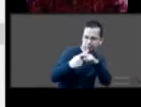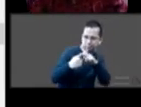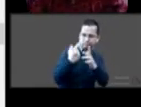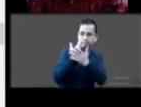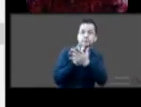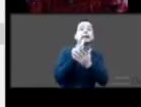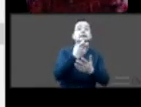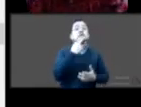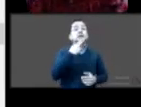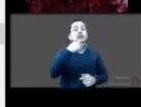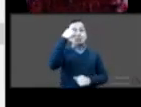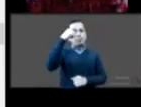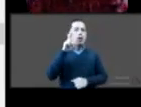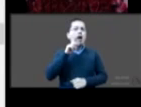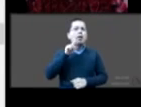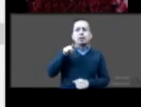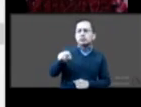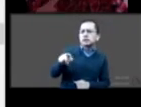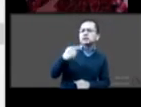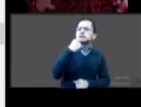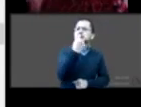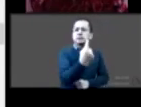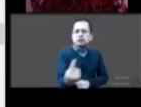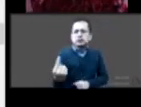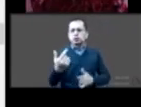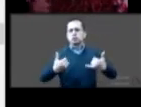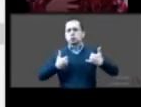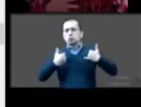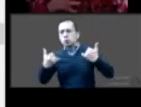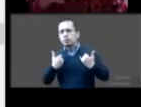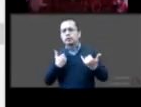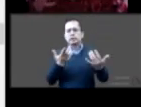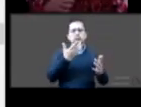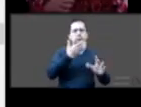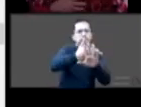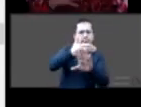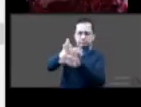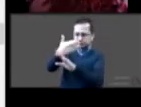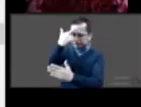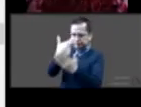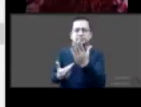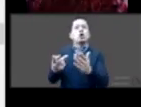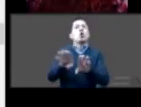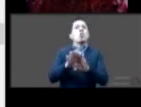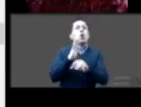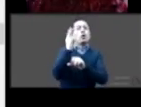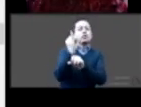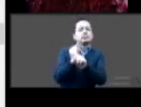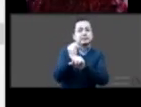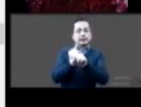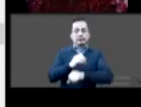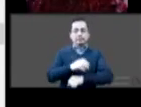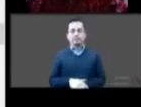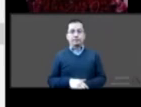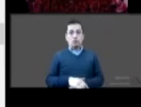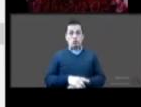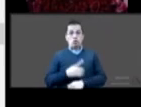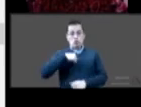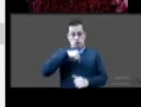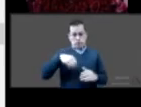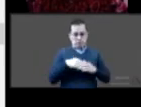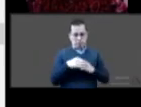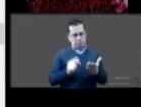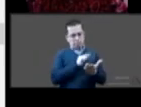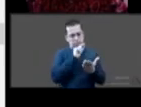y adolescentes, ¿no? Que es nuestra ley orgánica incorpora el interés superior de